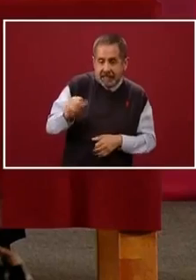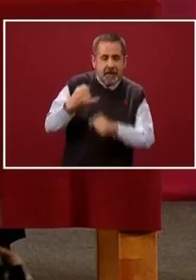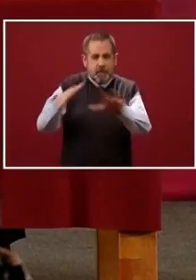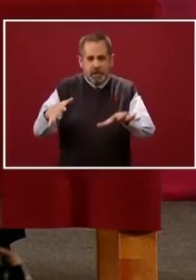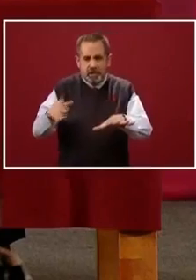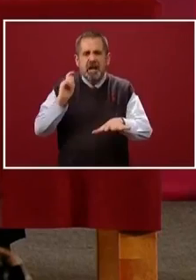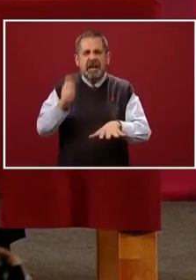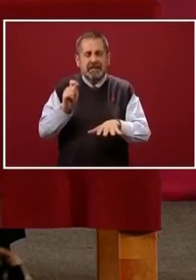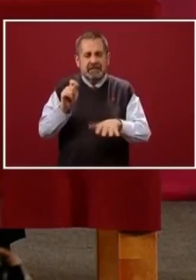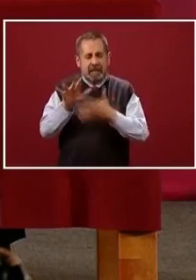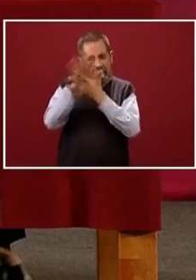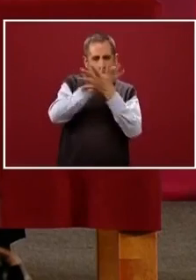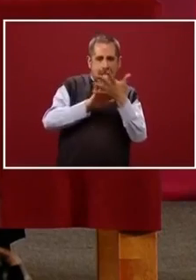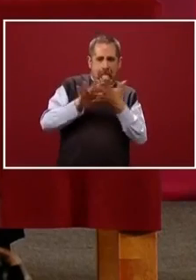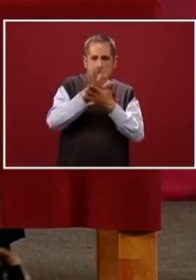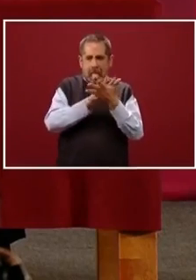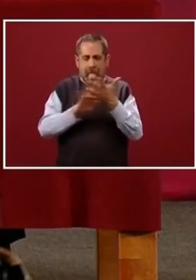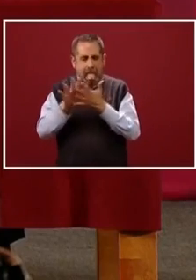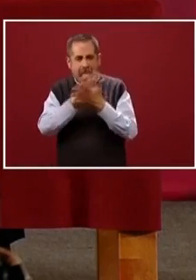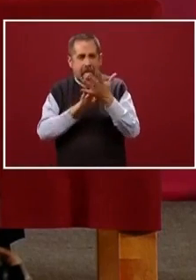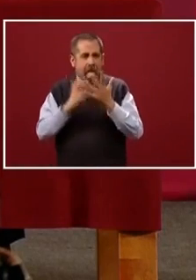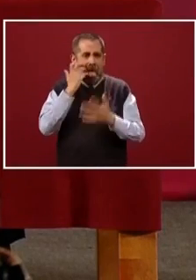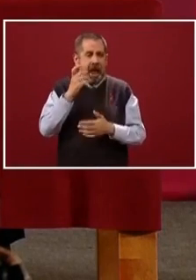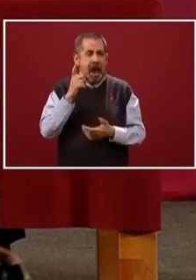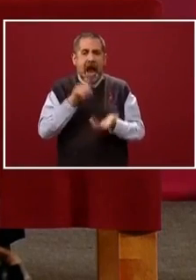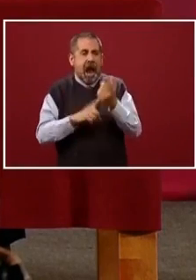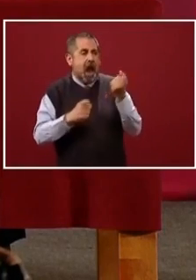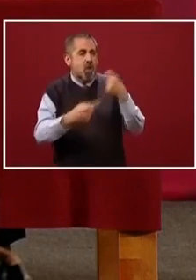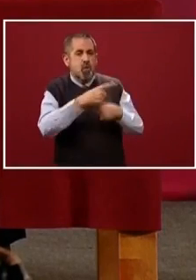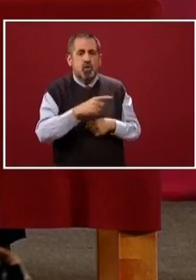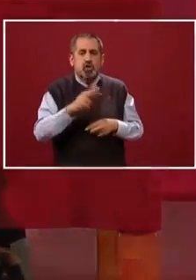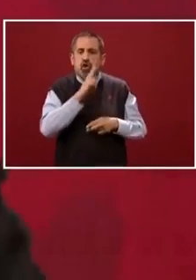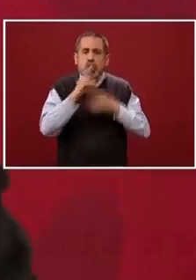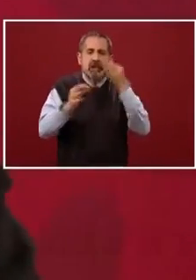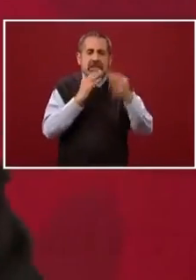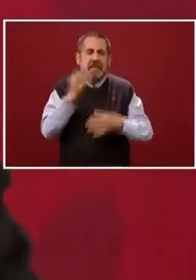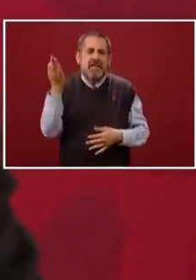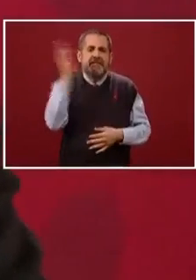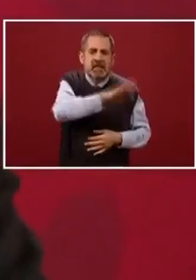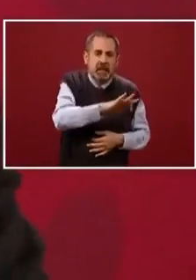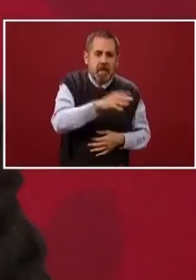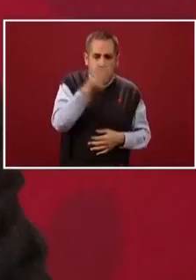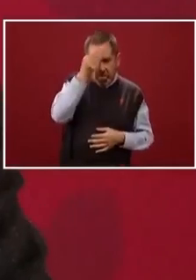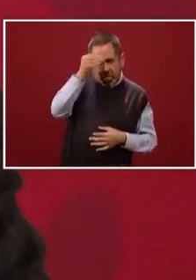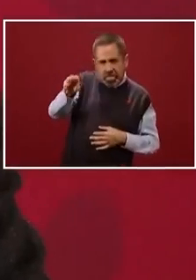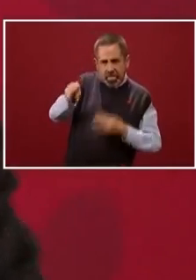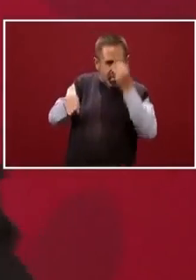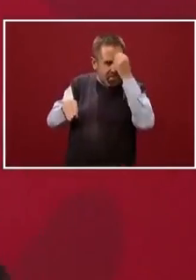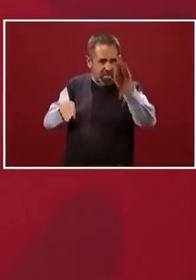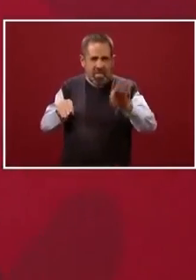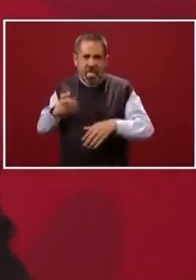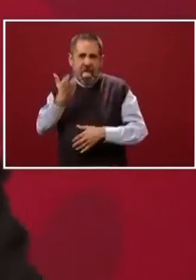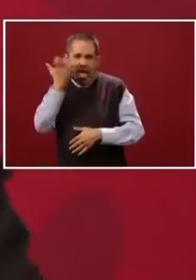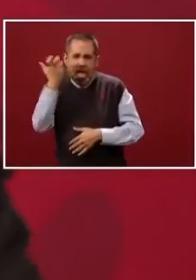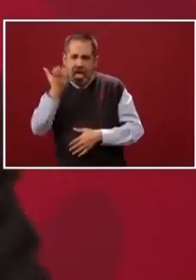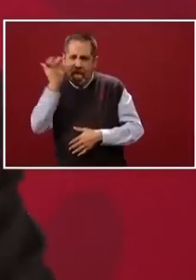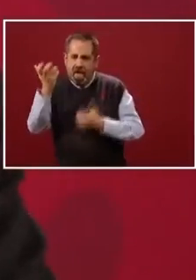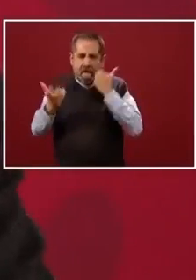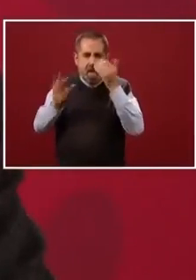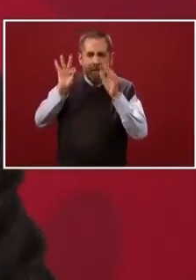a un efecto intencional de circular noticias falsas, como lo hemos visto en varias ocasiones,